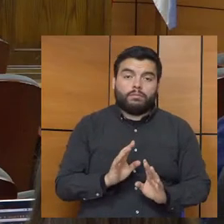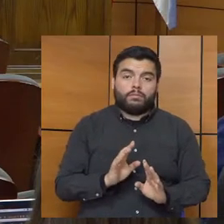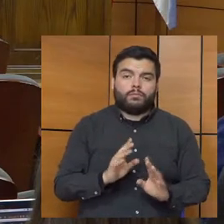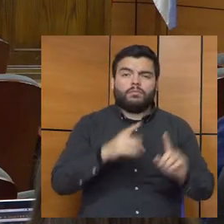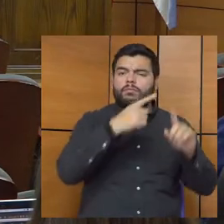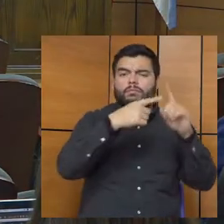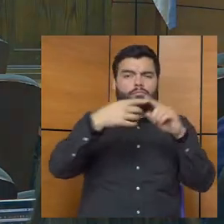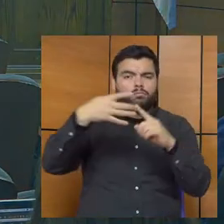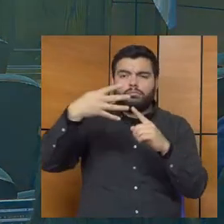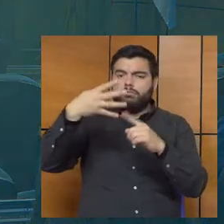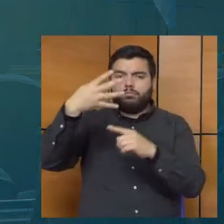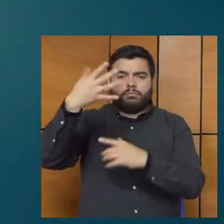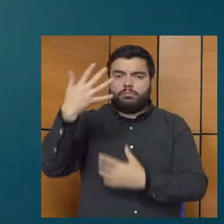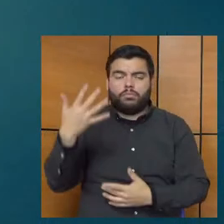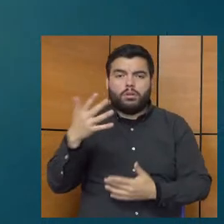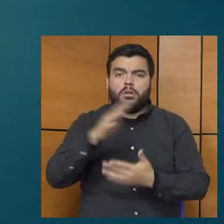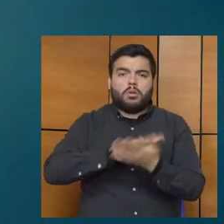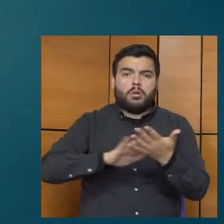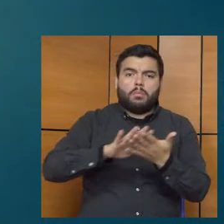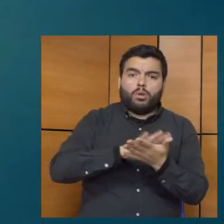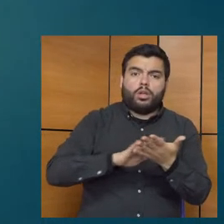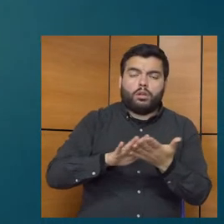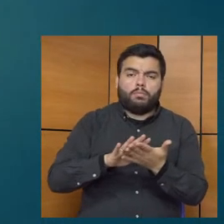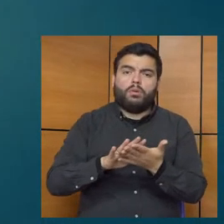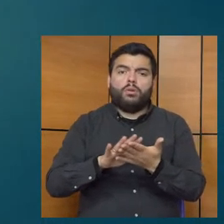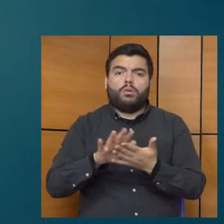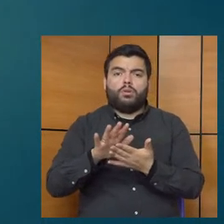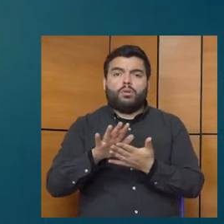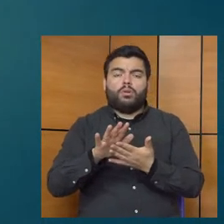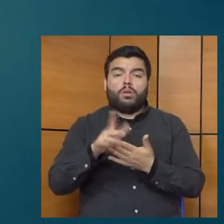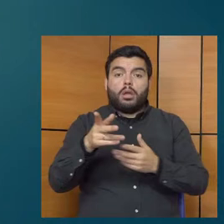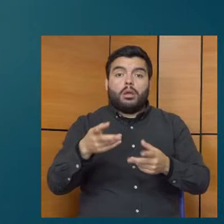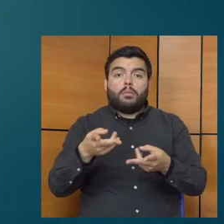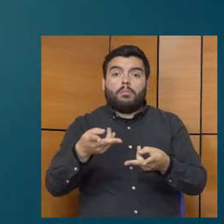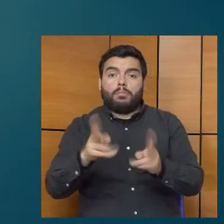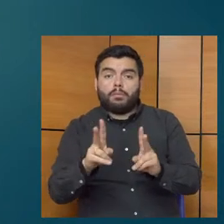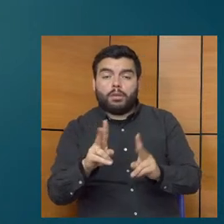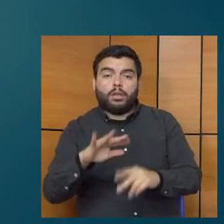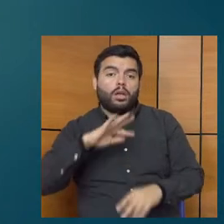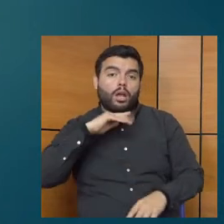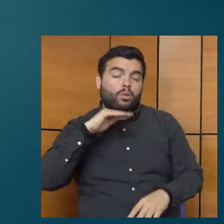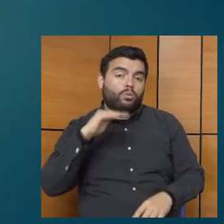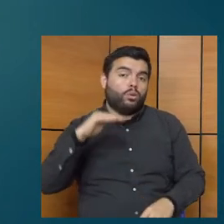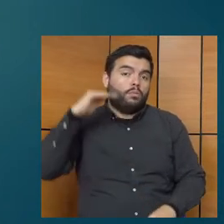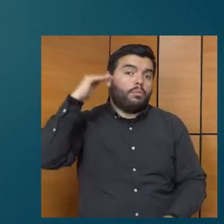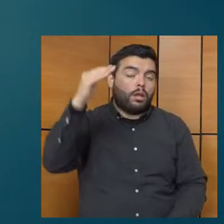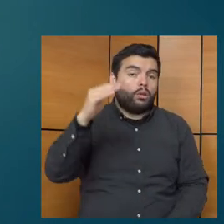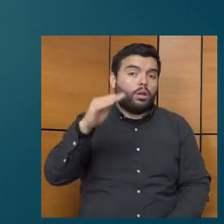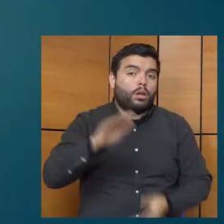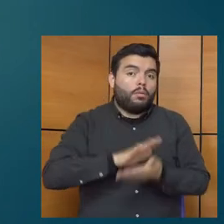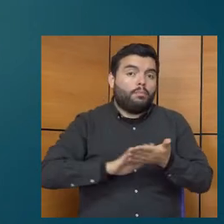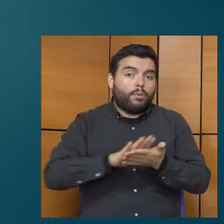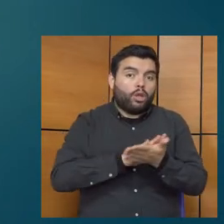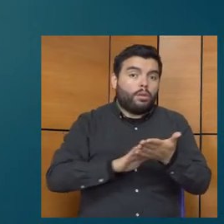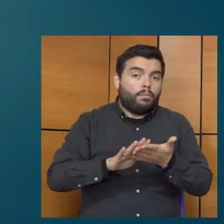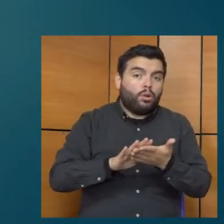Distintos aparatos wearables que se llaman, pues que permiten a esas personas mayores pues